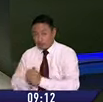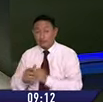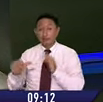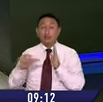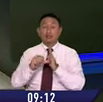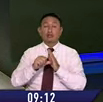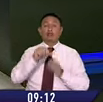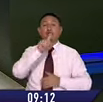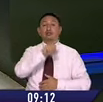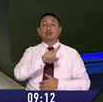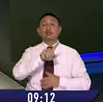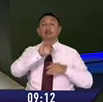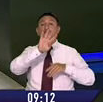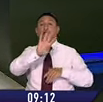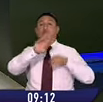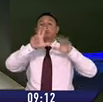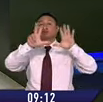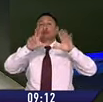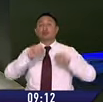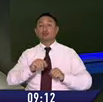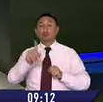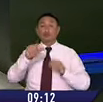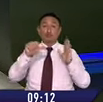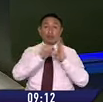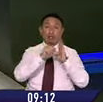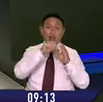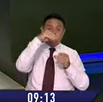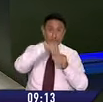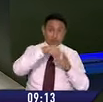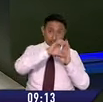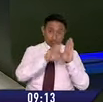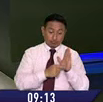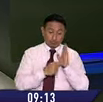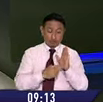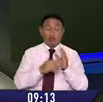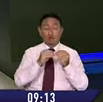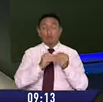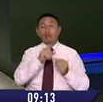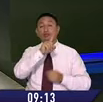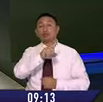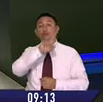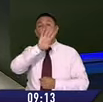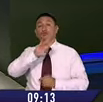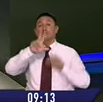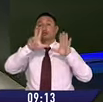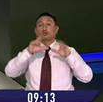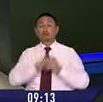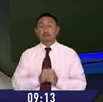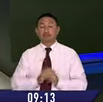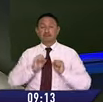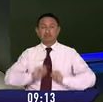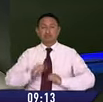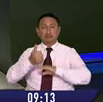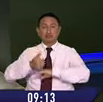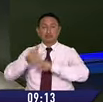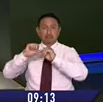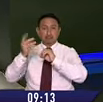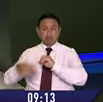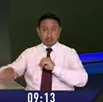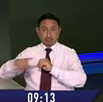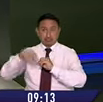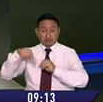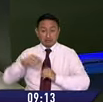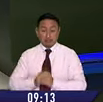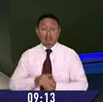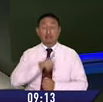artículo 148. Hay un artículo dentro de la Constitución que es la 148. También el Poder Legislativo tiene su artículo, que es